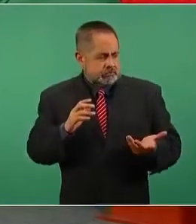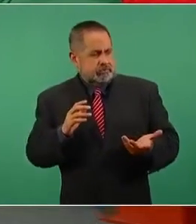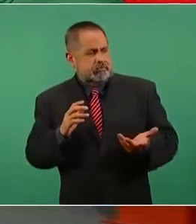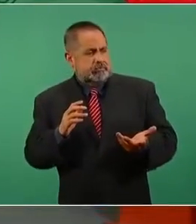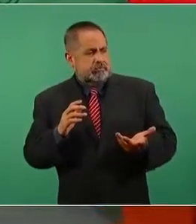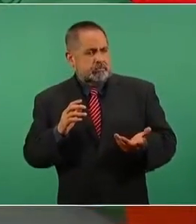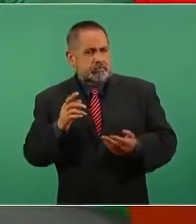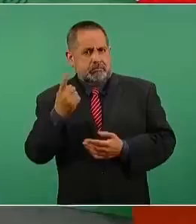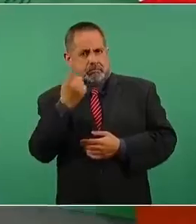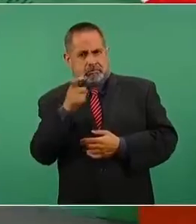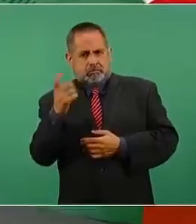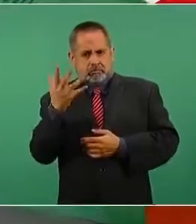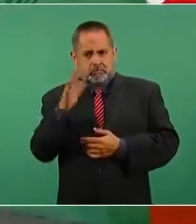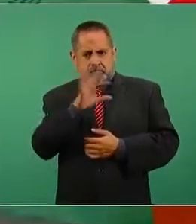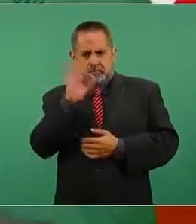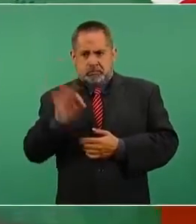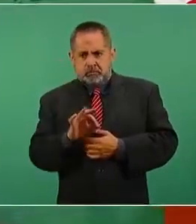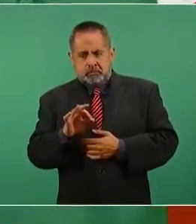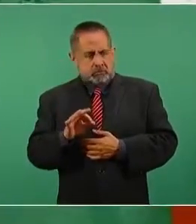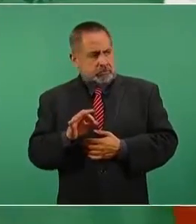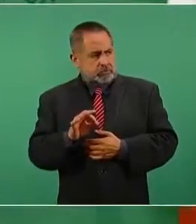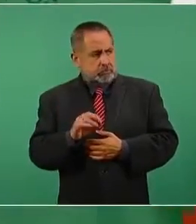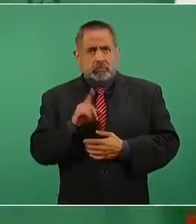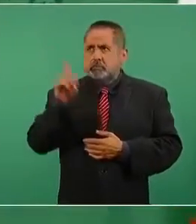va a ser de 150%. ¿Es el caso